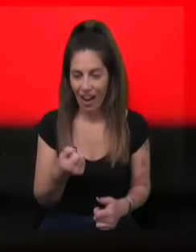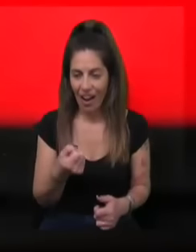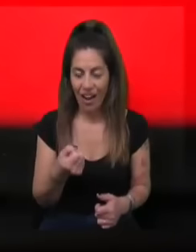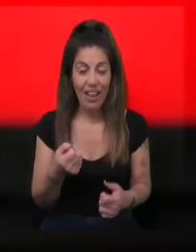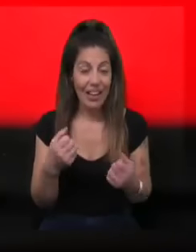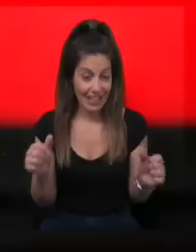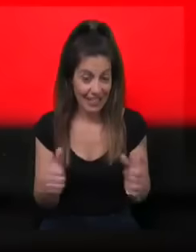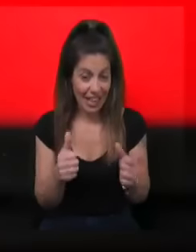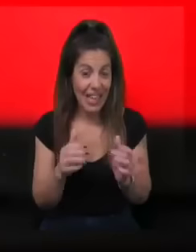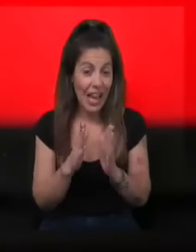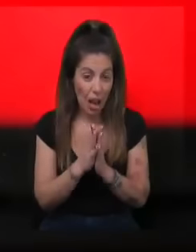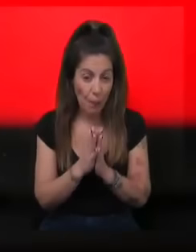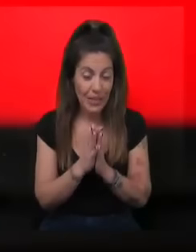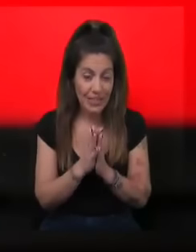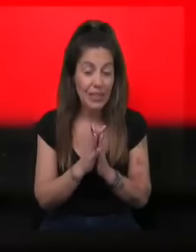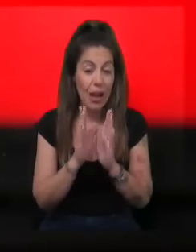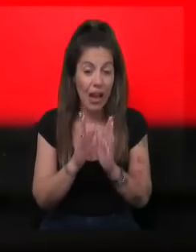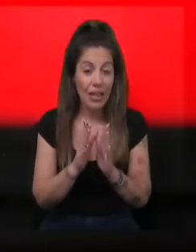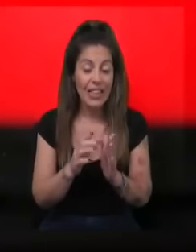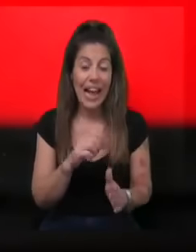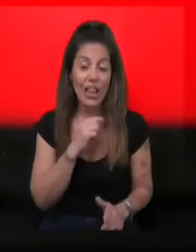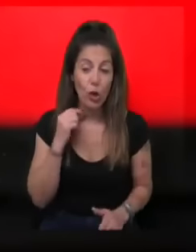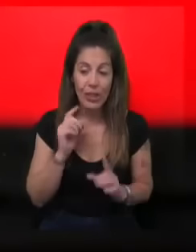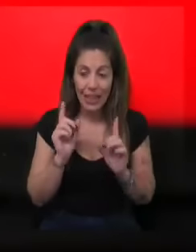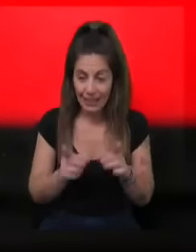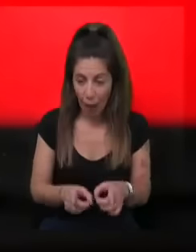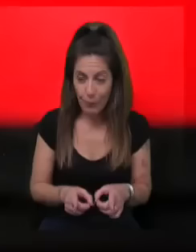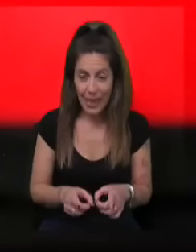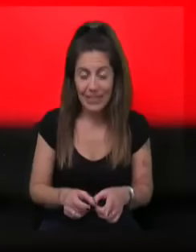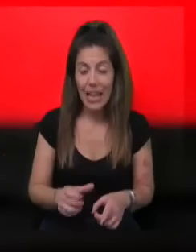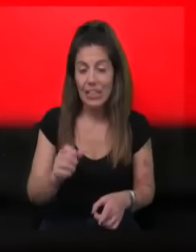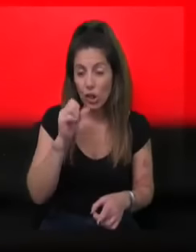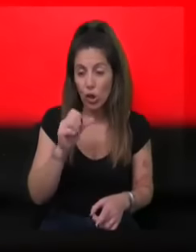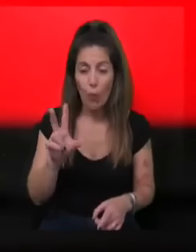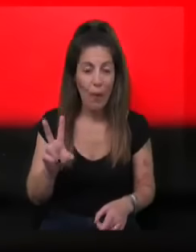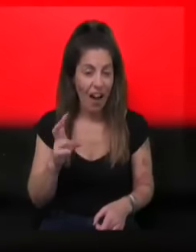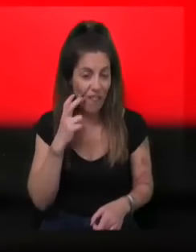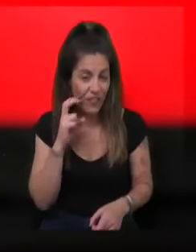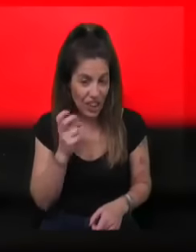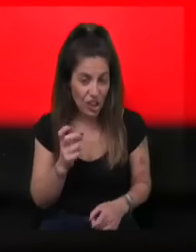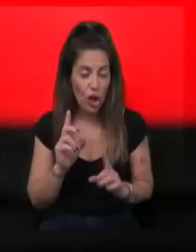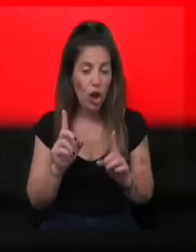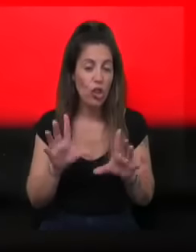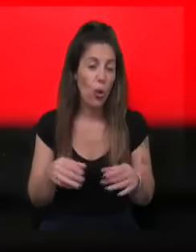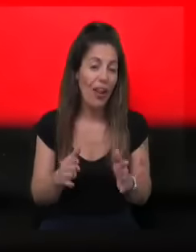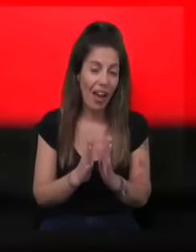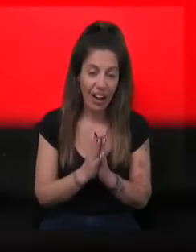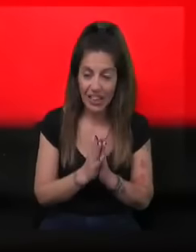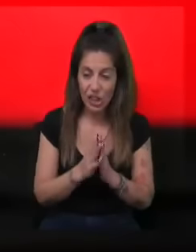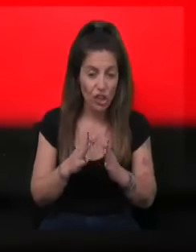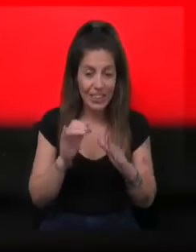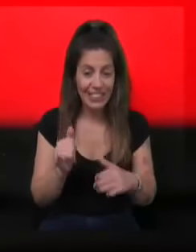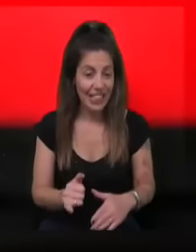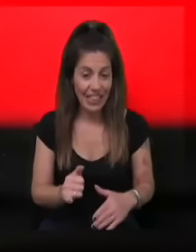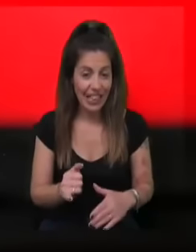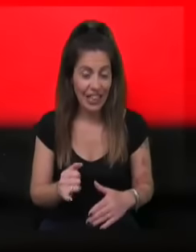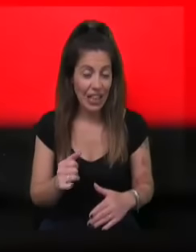misa católica se toma vino en las las las religiones orientales consume sustancias